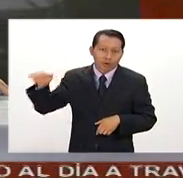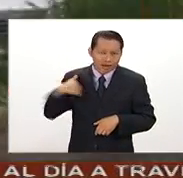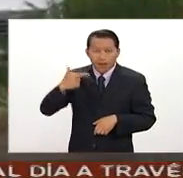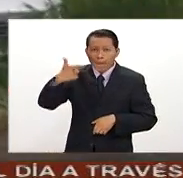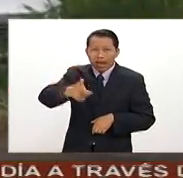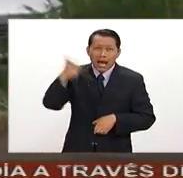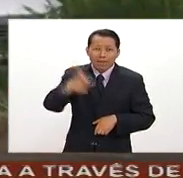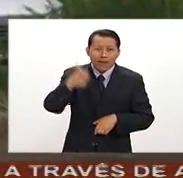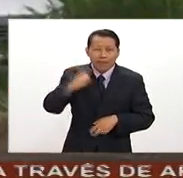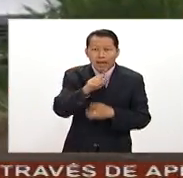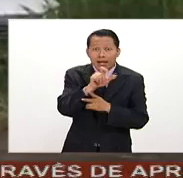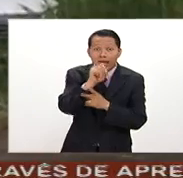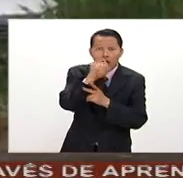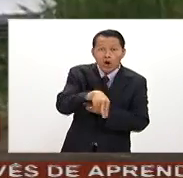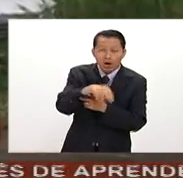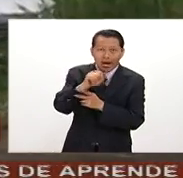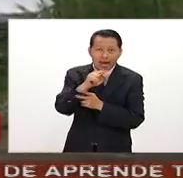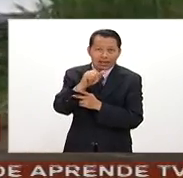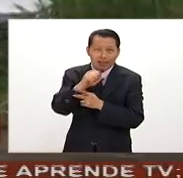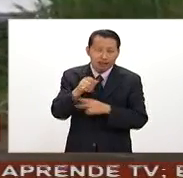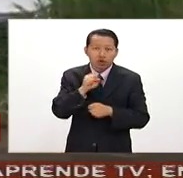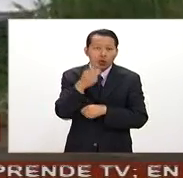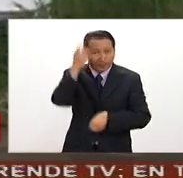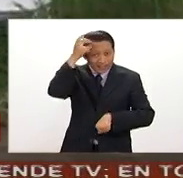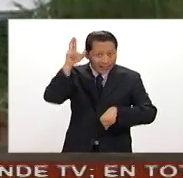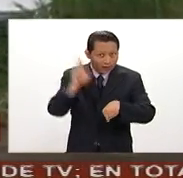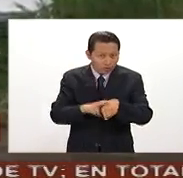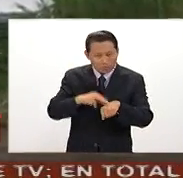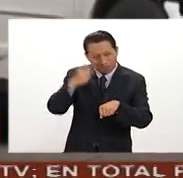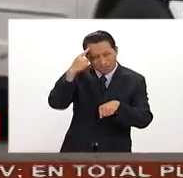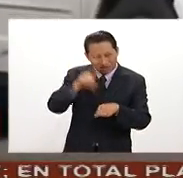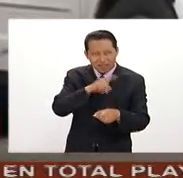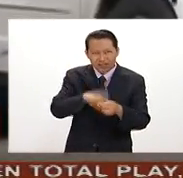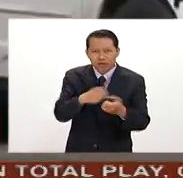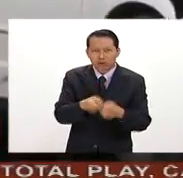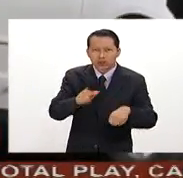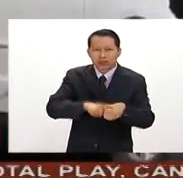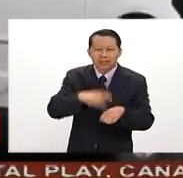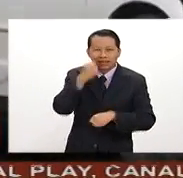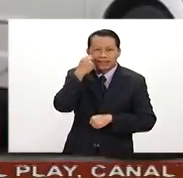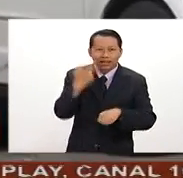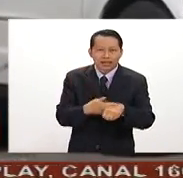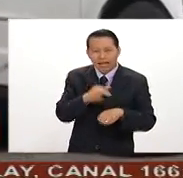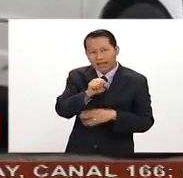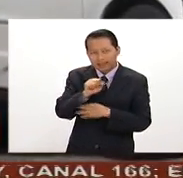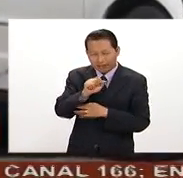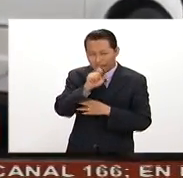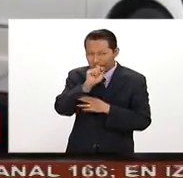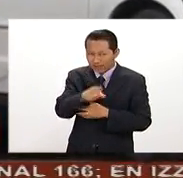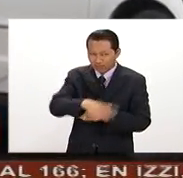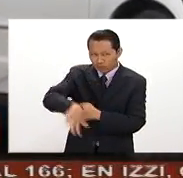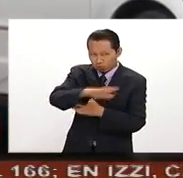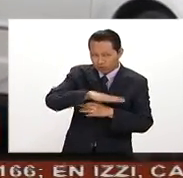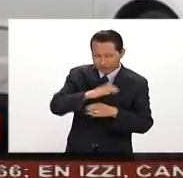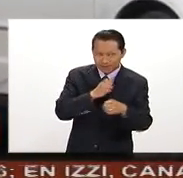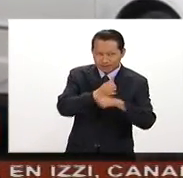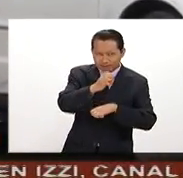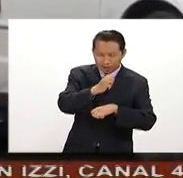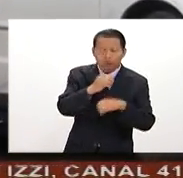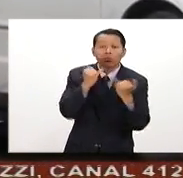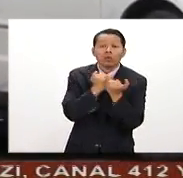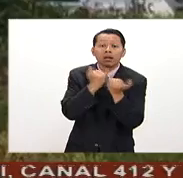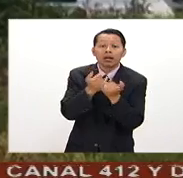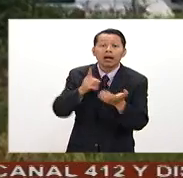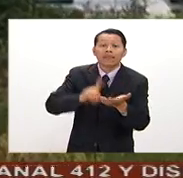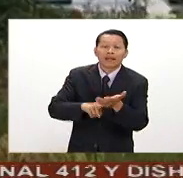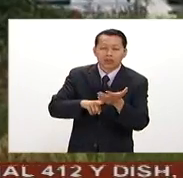tiros León Cárdenas Sánchez, subdirector de Prevención y Reinserción Social de la Secretaría de Seguridad Pública Estatal. El cuerpo del mando policial quedó en el interior